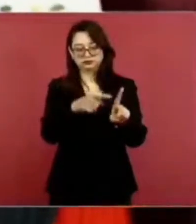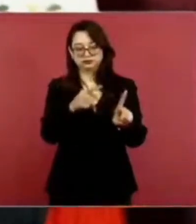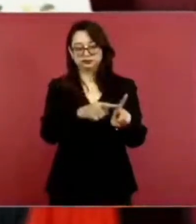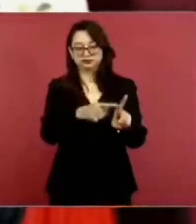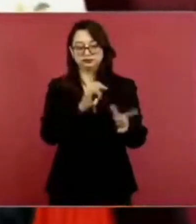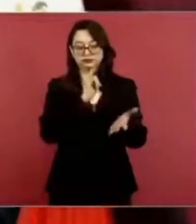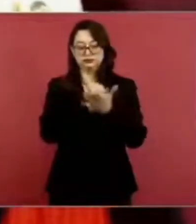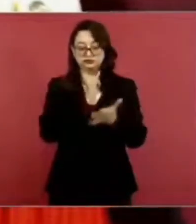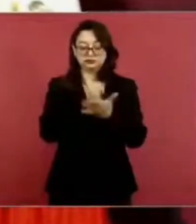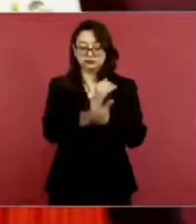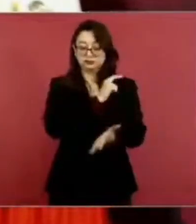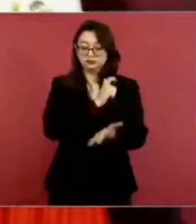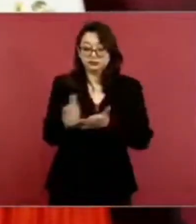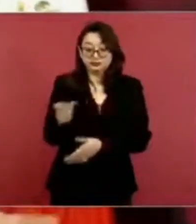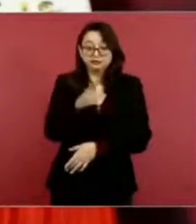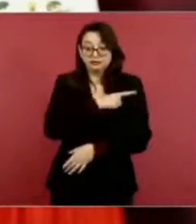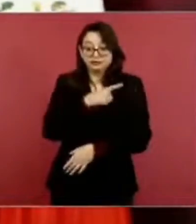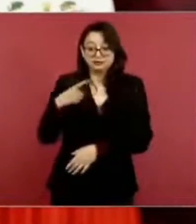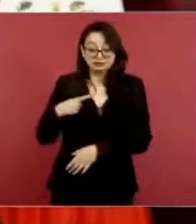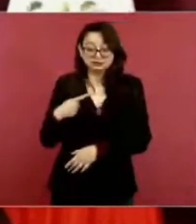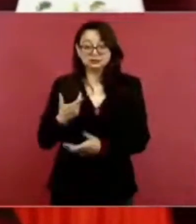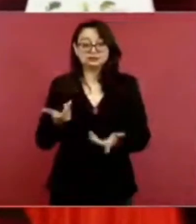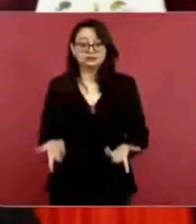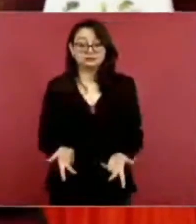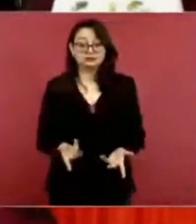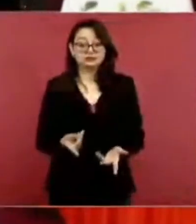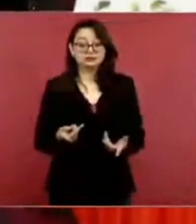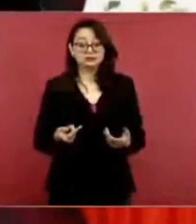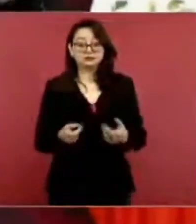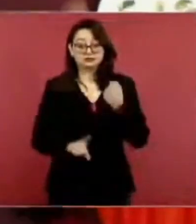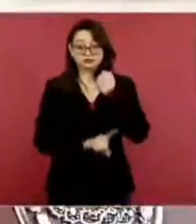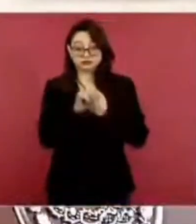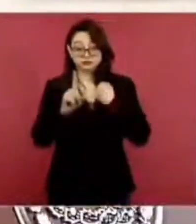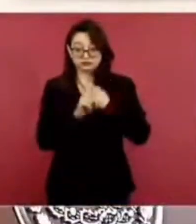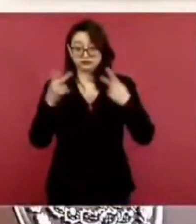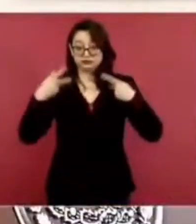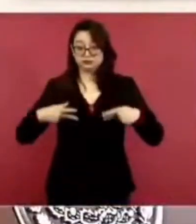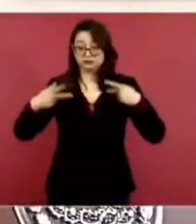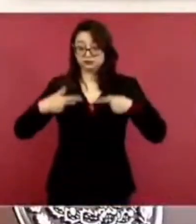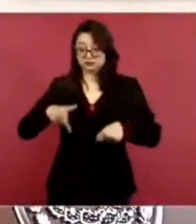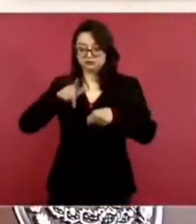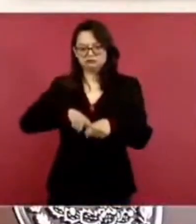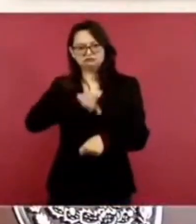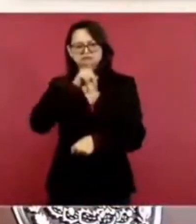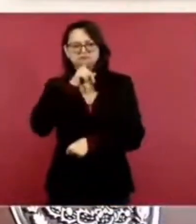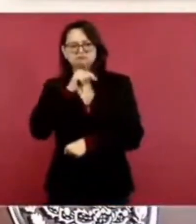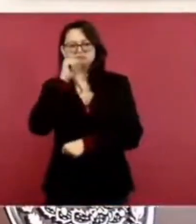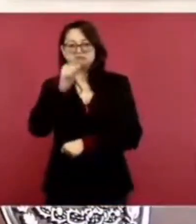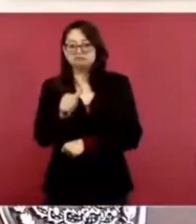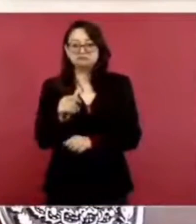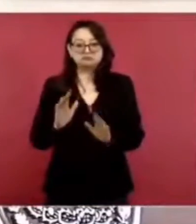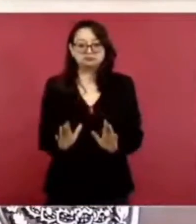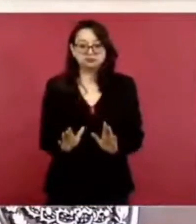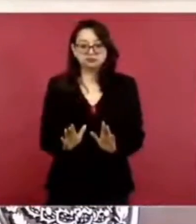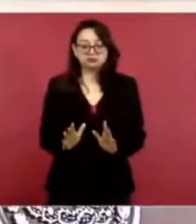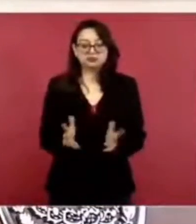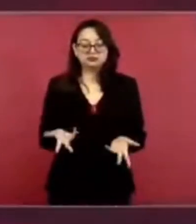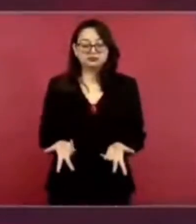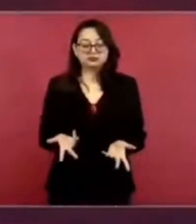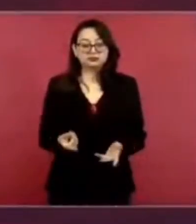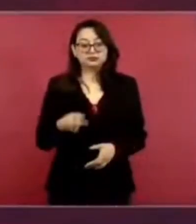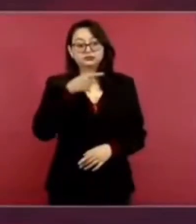más. Esos son los que pagan, los más pobres, y la clase media, y los trabajadores.